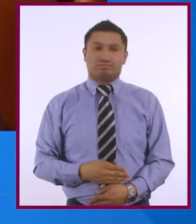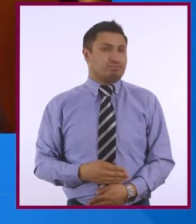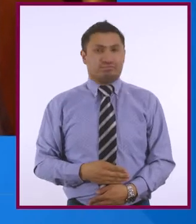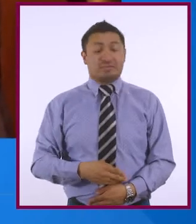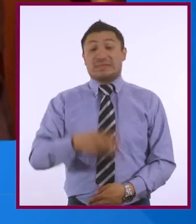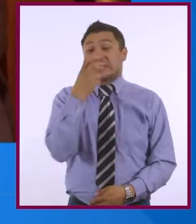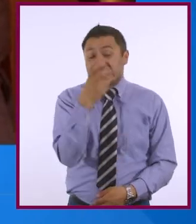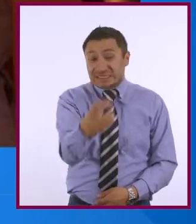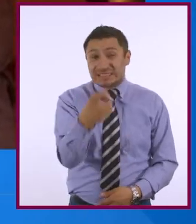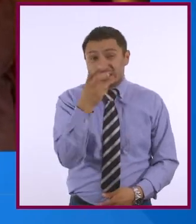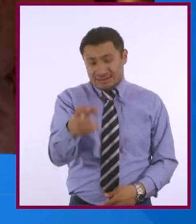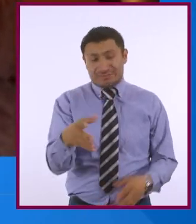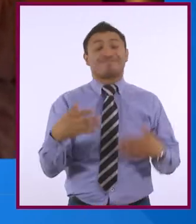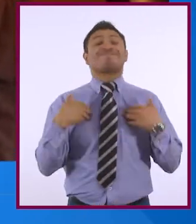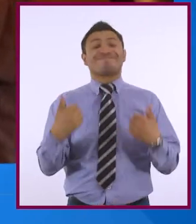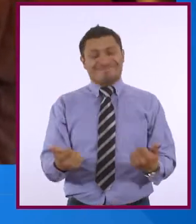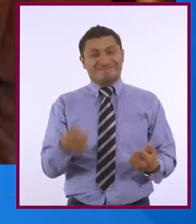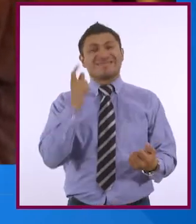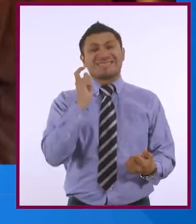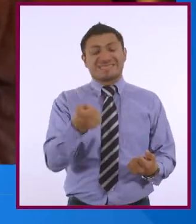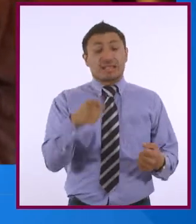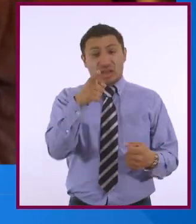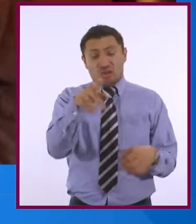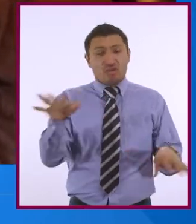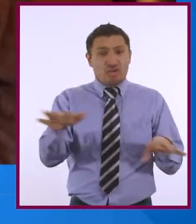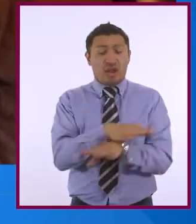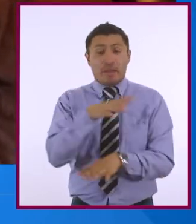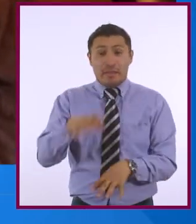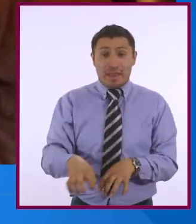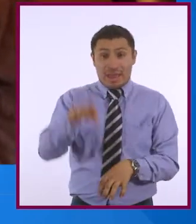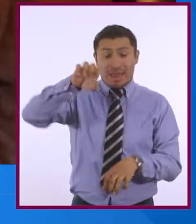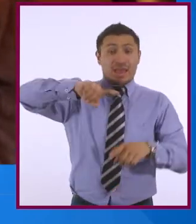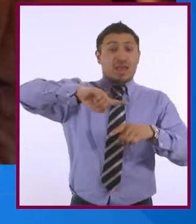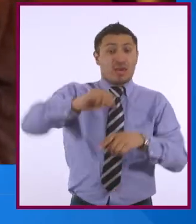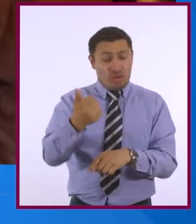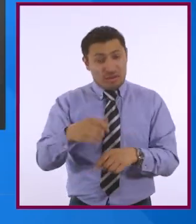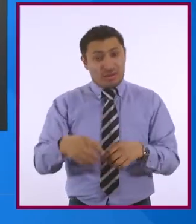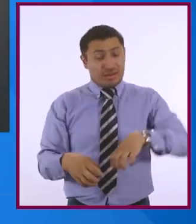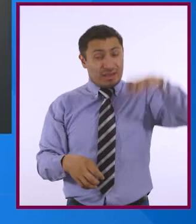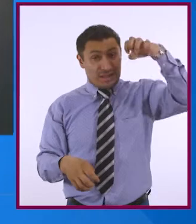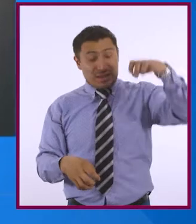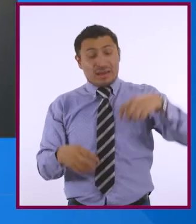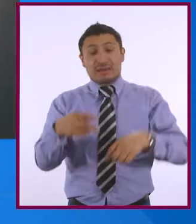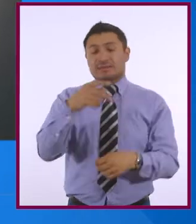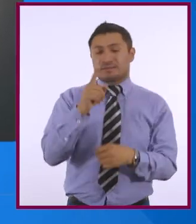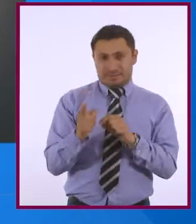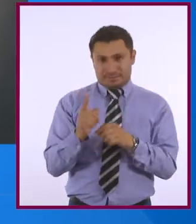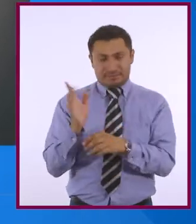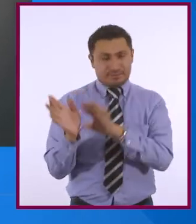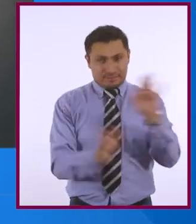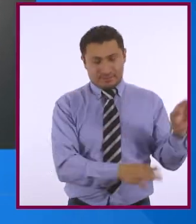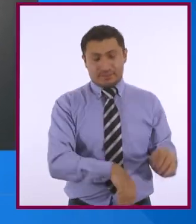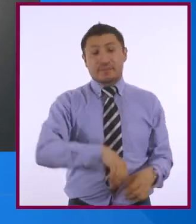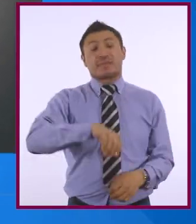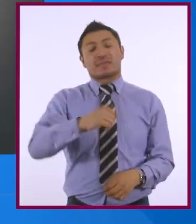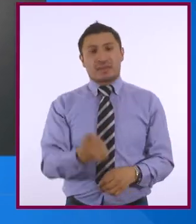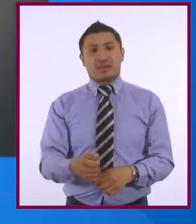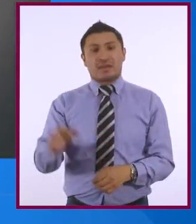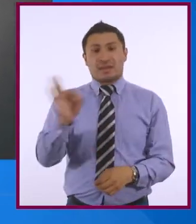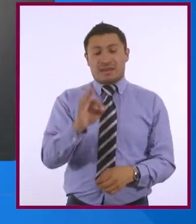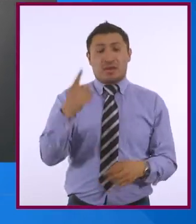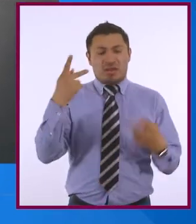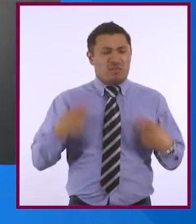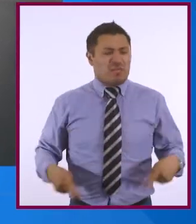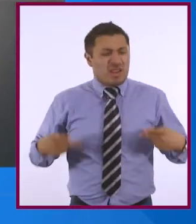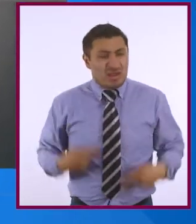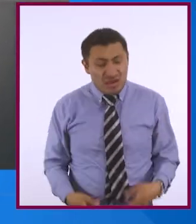por sí mismo se entiende si cambias esa edad por otra. En segundo lugar, porque si hay alguien de tal vil